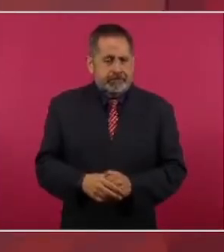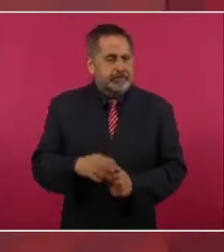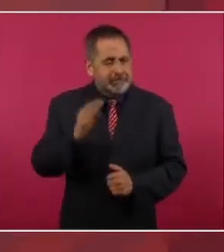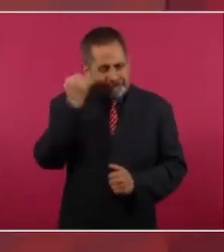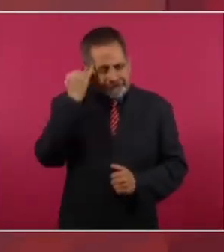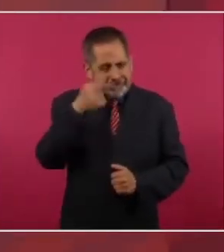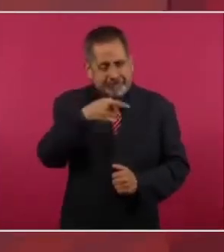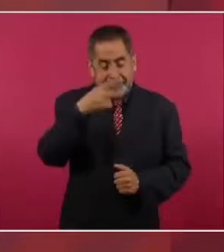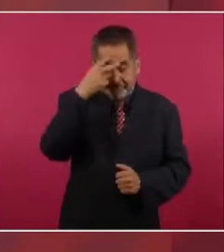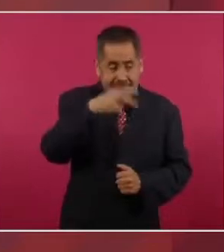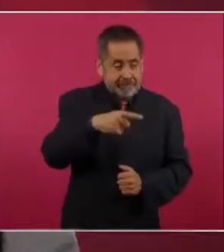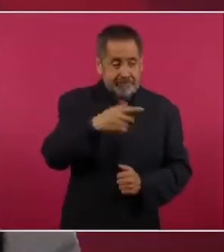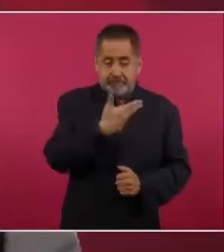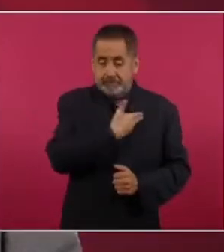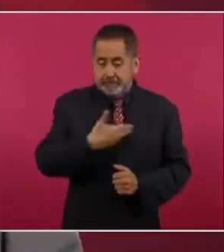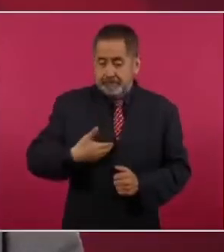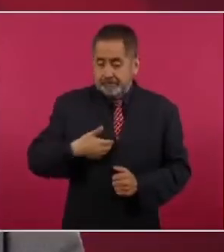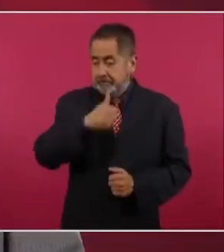subordinado